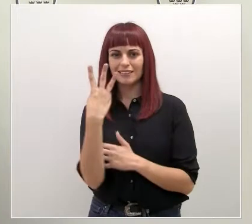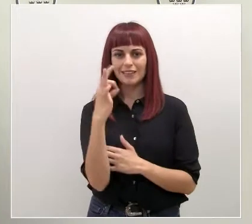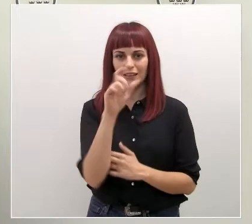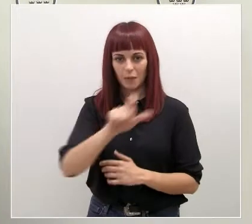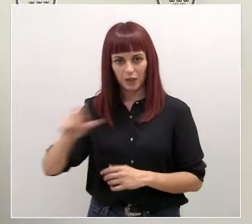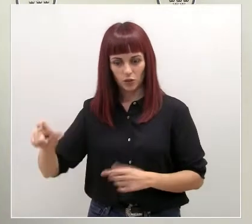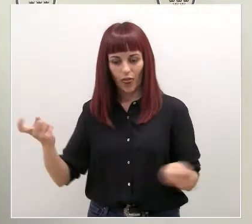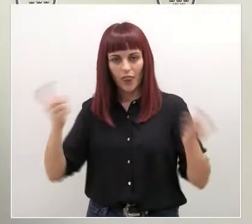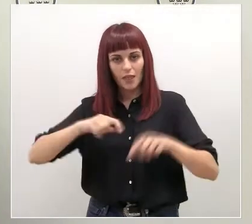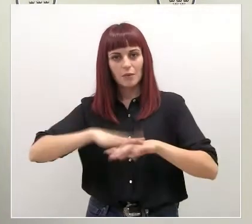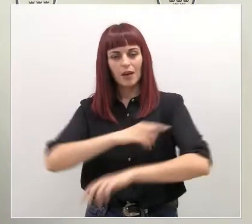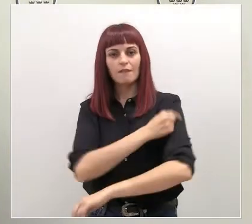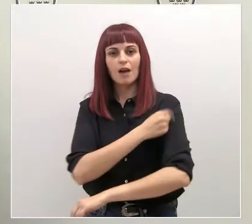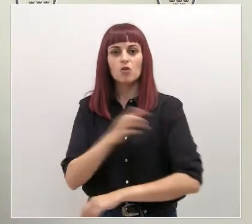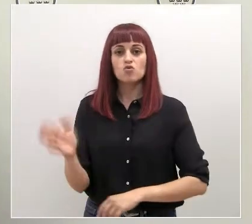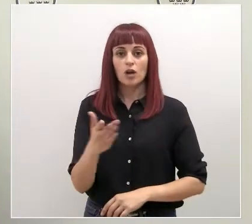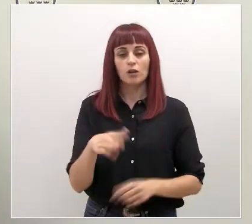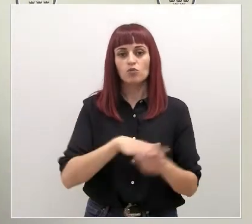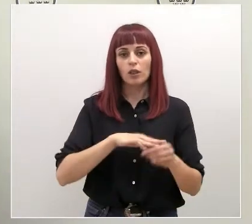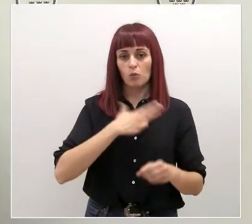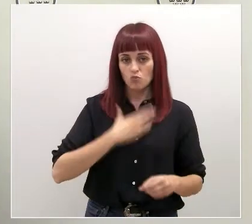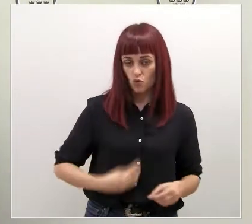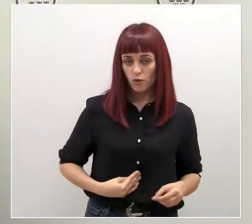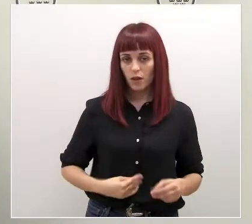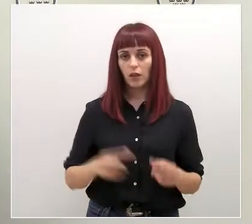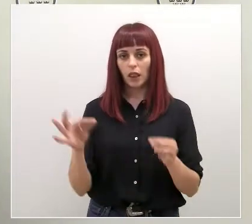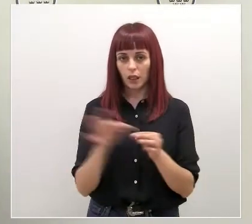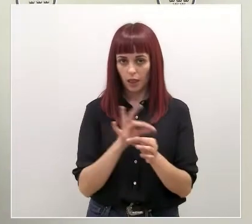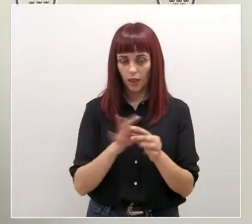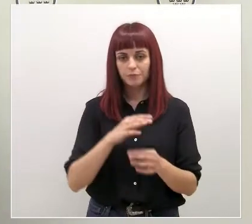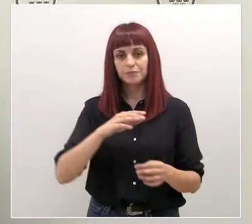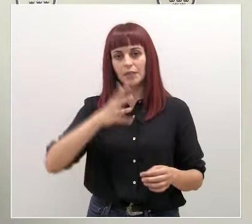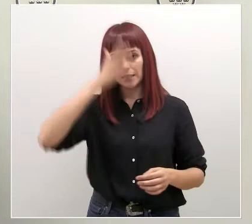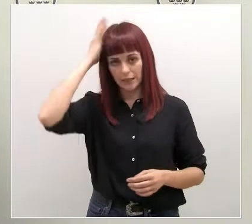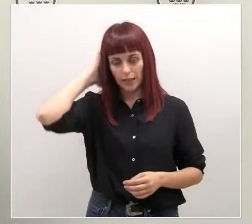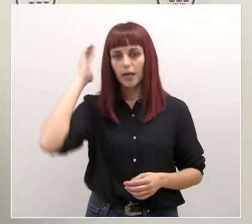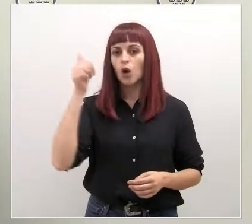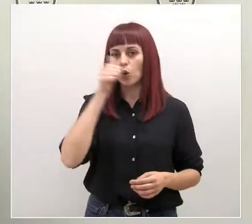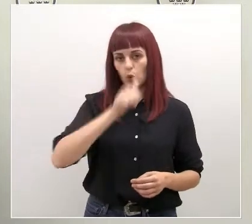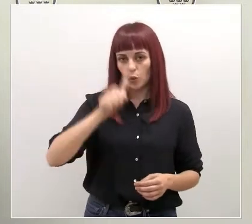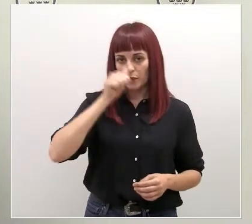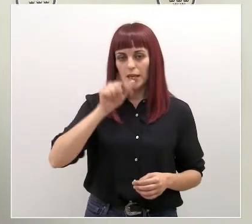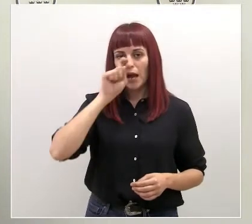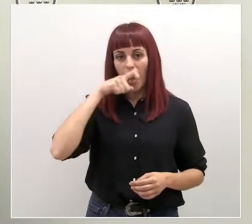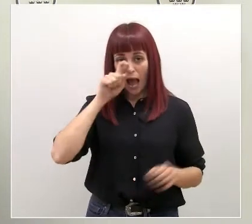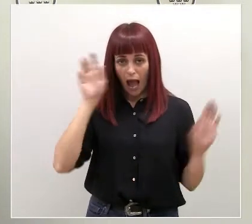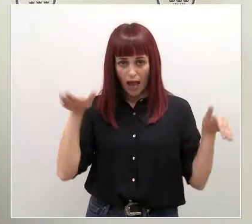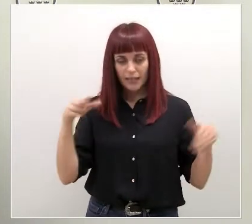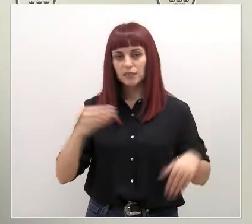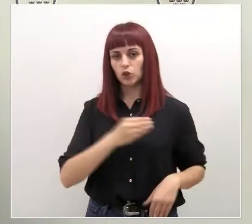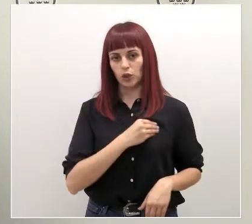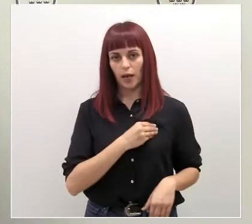personas para ser vacunadas en los municipios de Murcia, Cieza, Cartagena, Jumilla, Águilas y